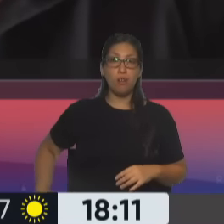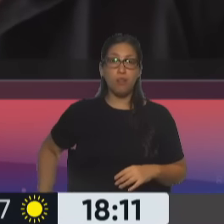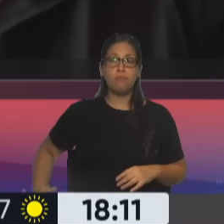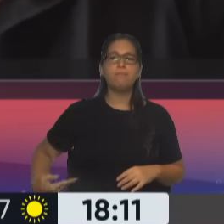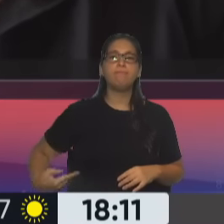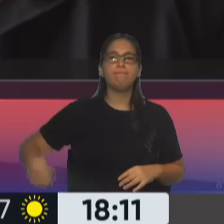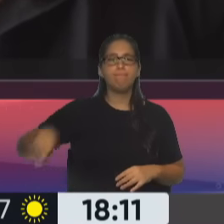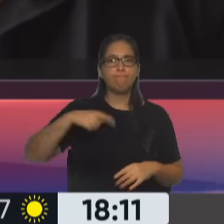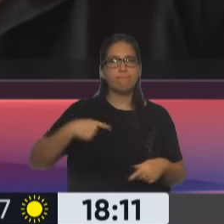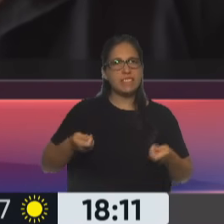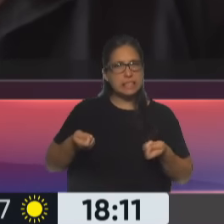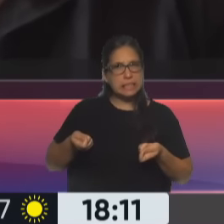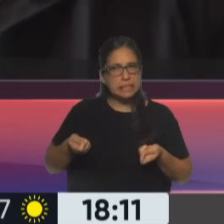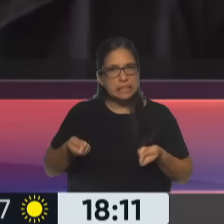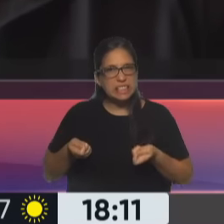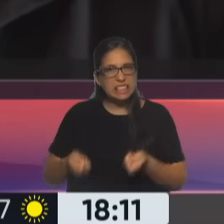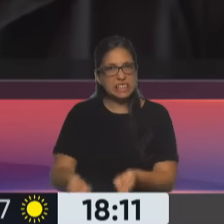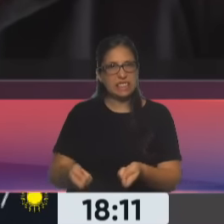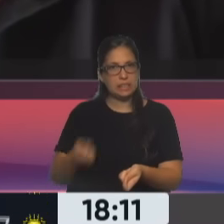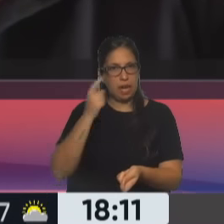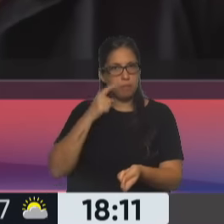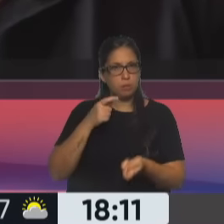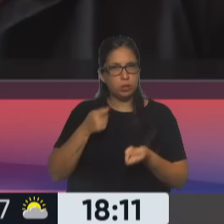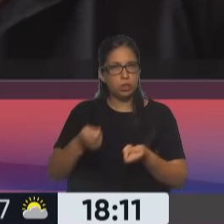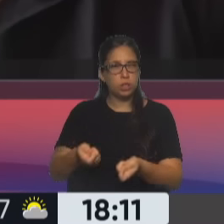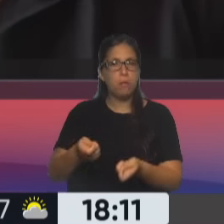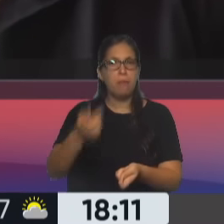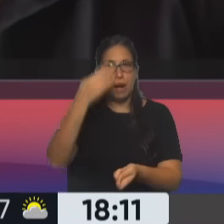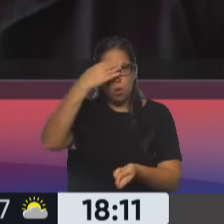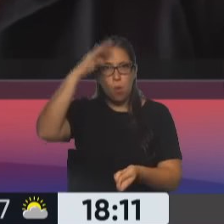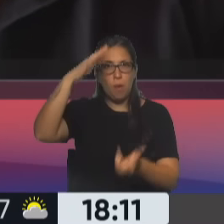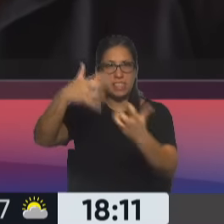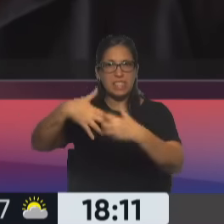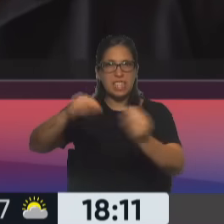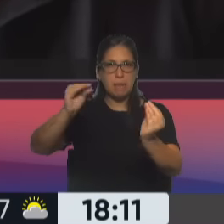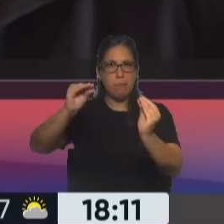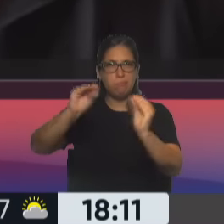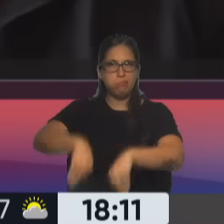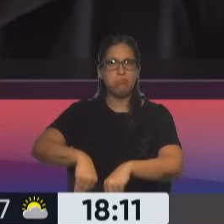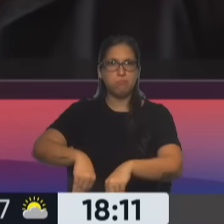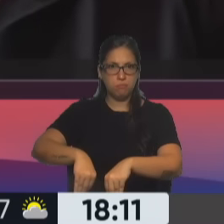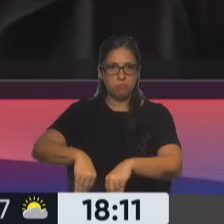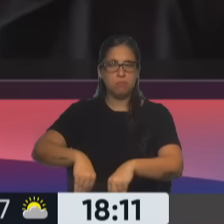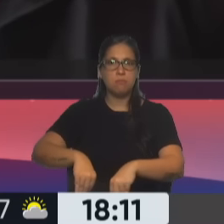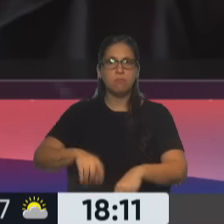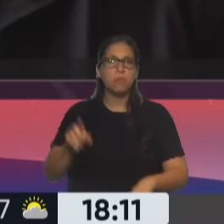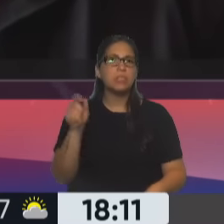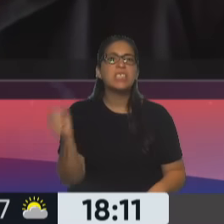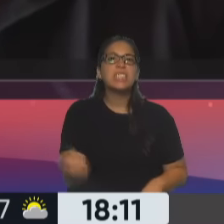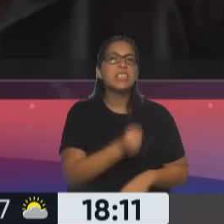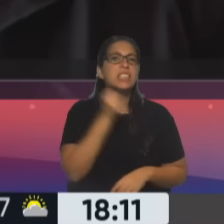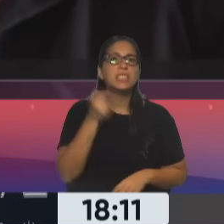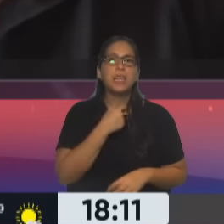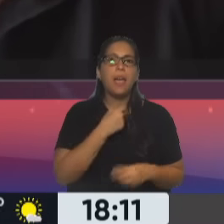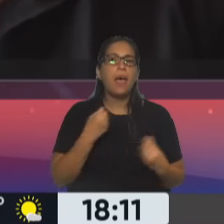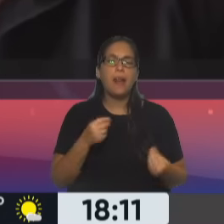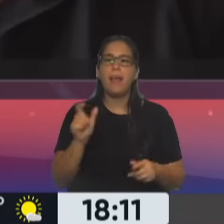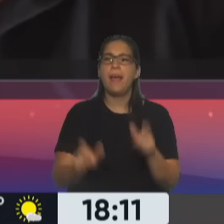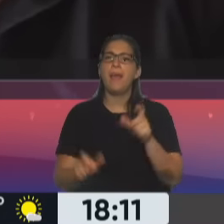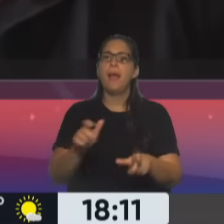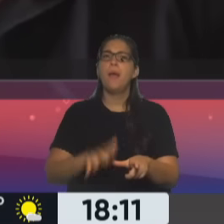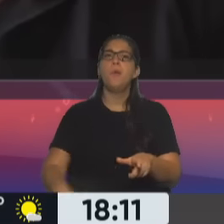forzar al colapso, si se quiere, del sistema cubano, y que creo que lo que está buscando es que la población en este